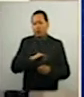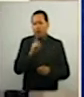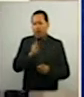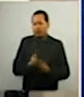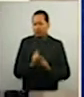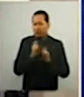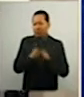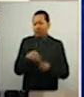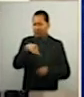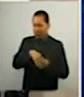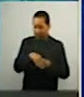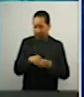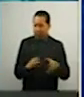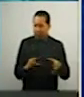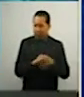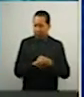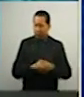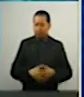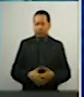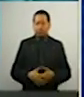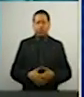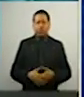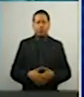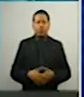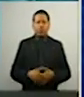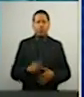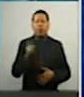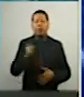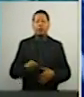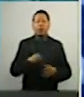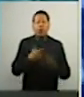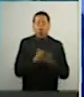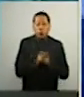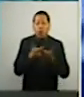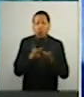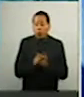Instituto Nacional Electoral. No es la primera ocasión en la que